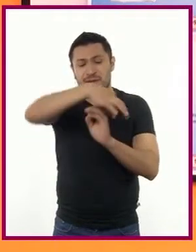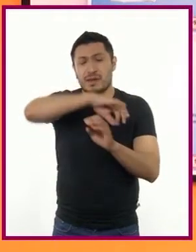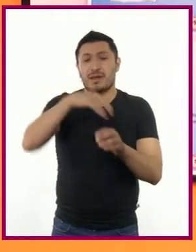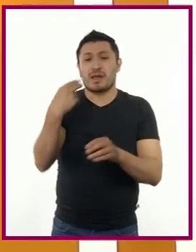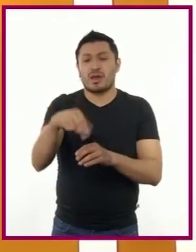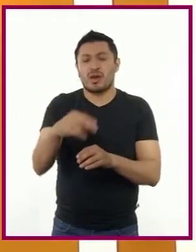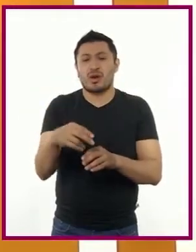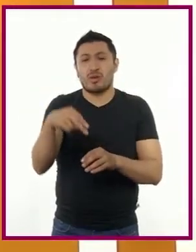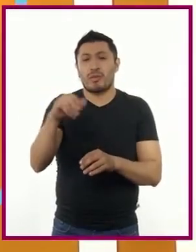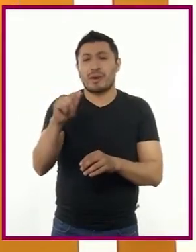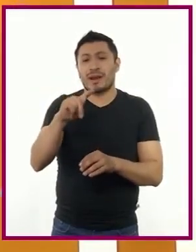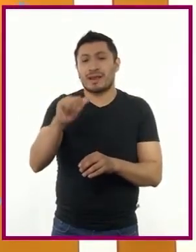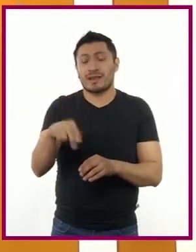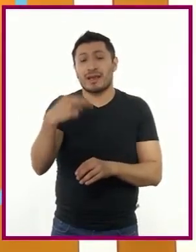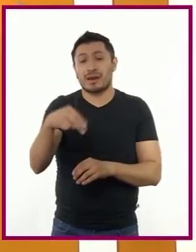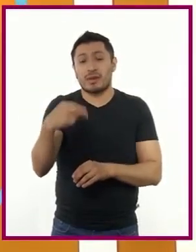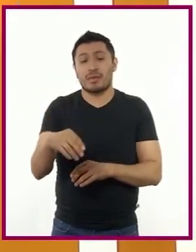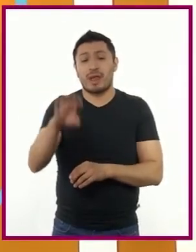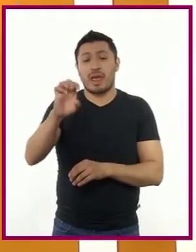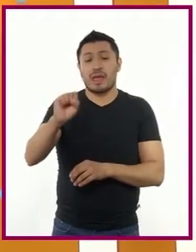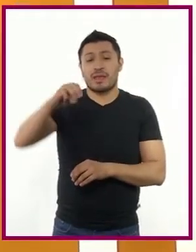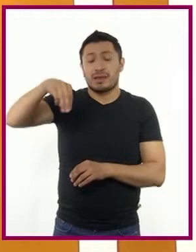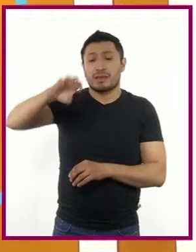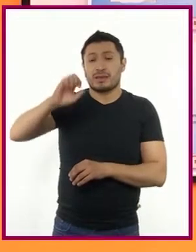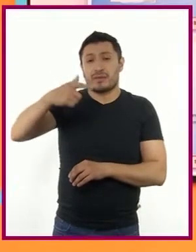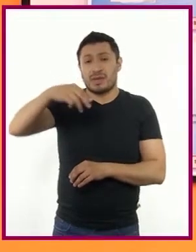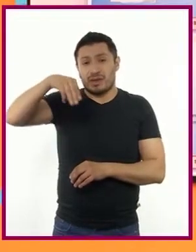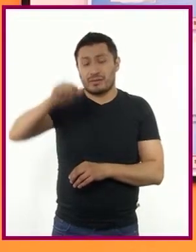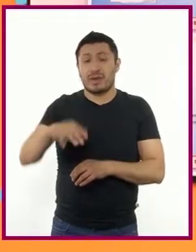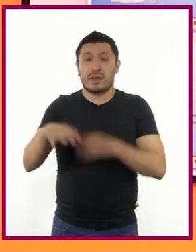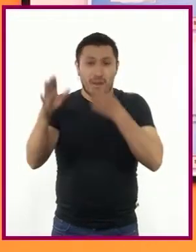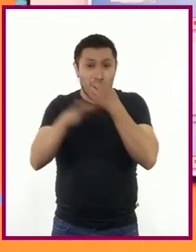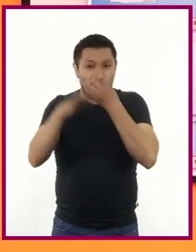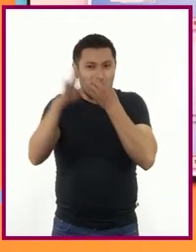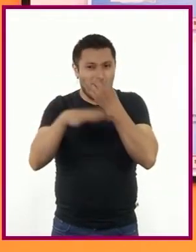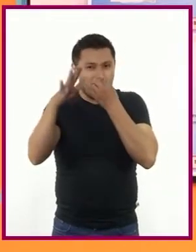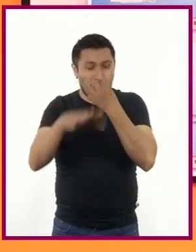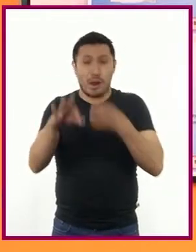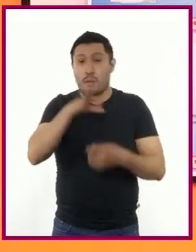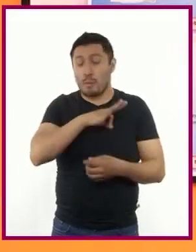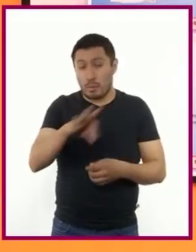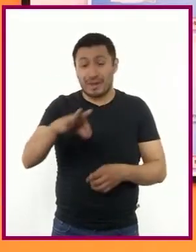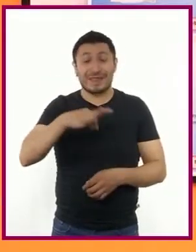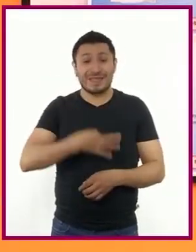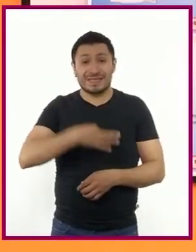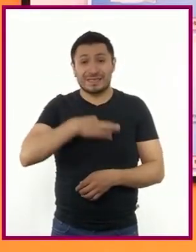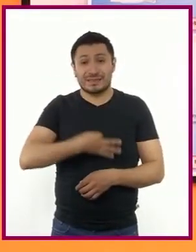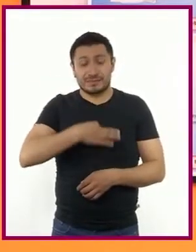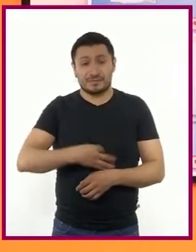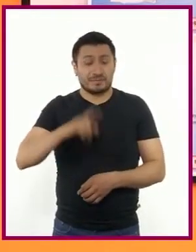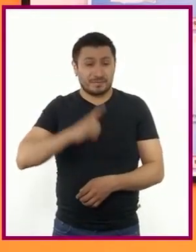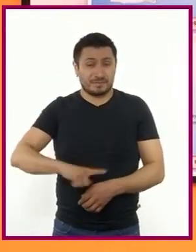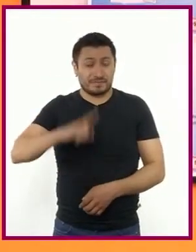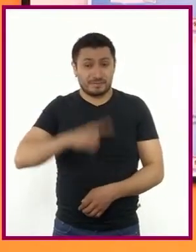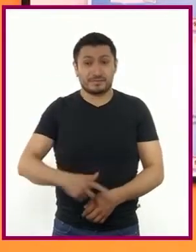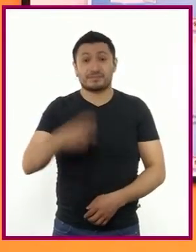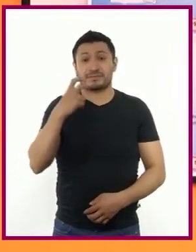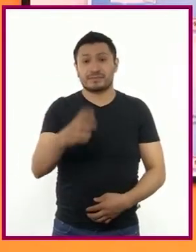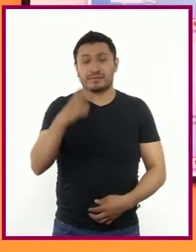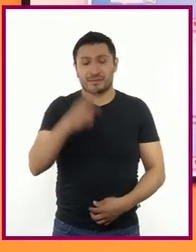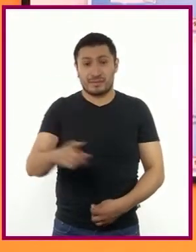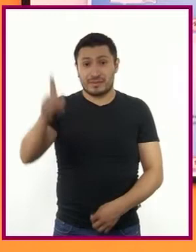de nata llamada esmegma, de olor fétido y puede favorecer infecciones urinarias. Por ello,